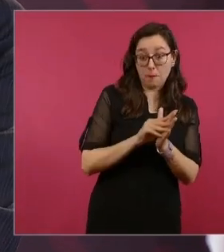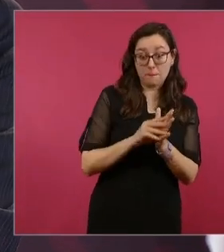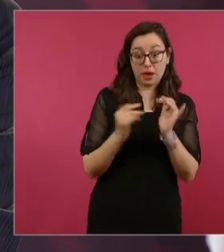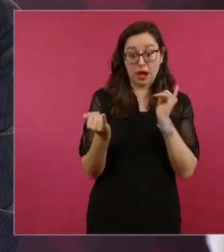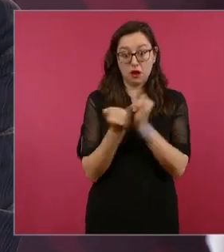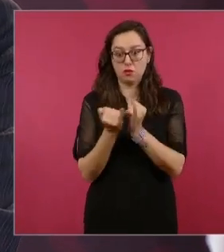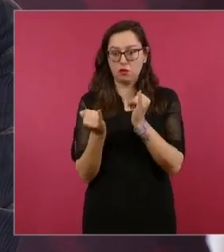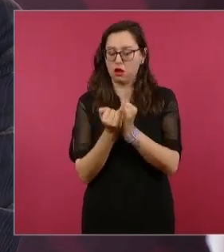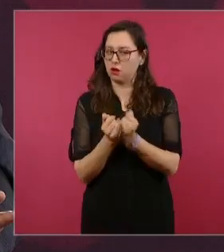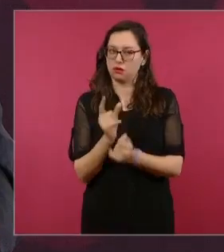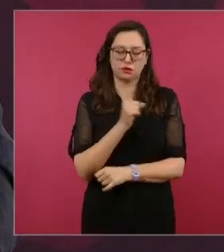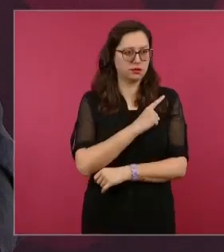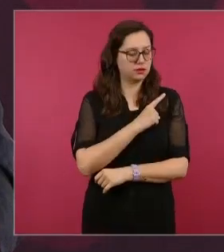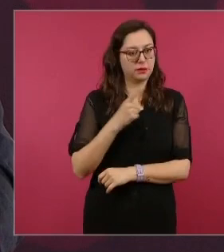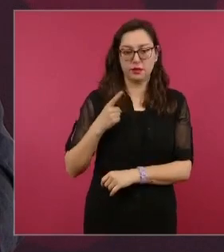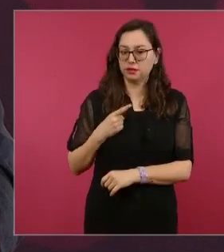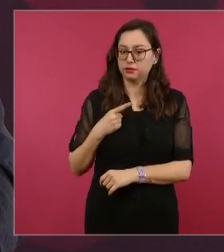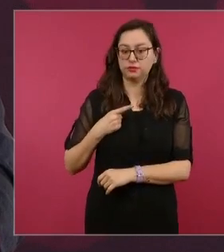y es